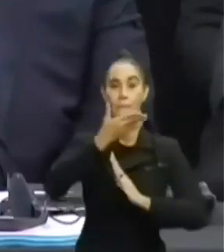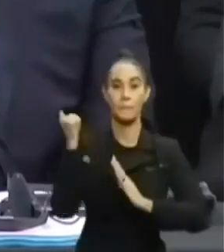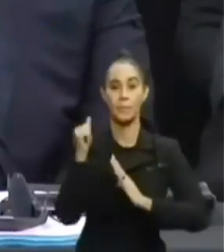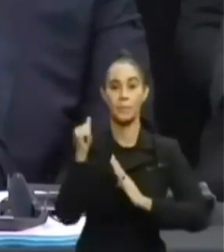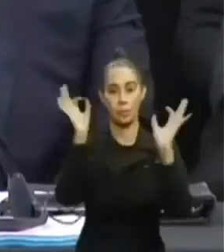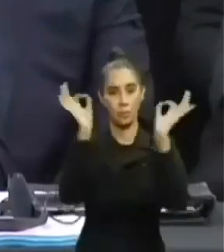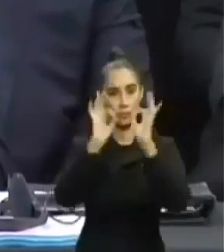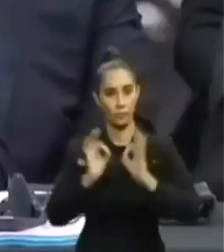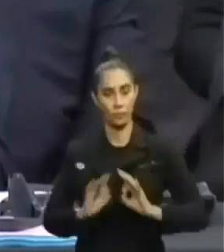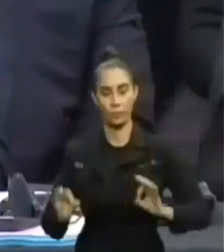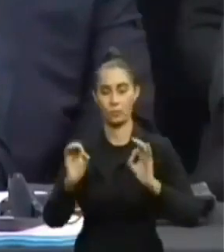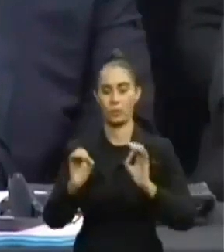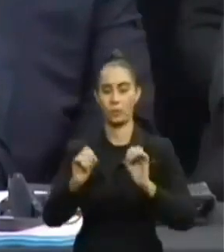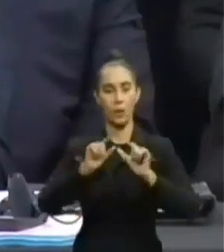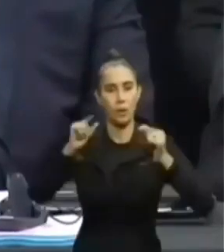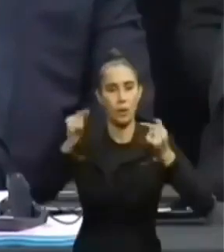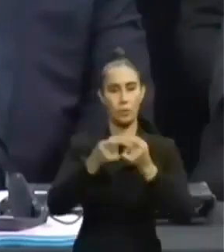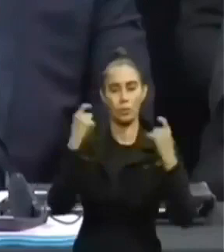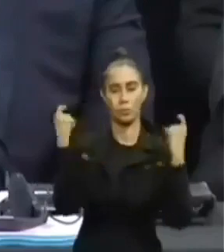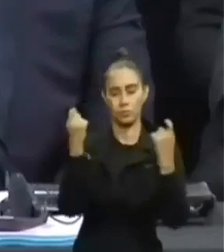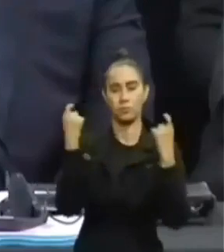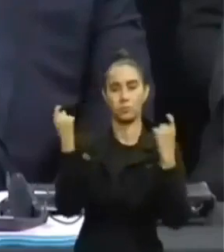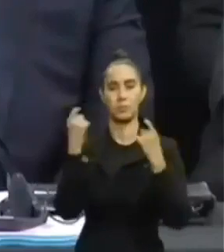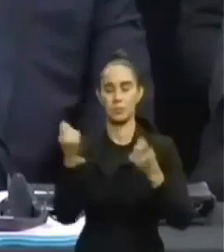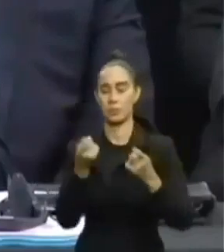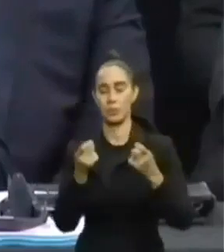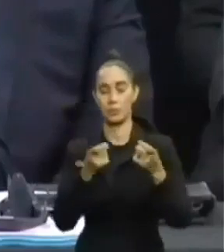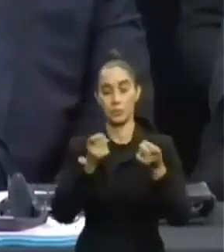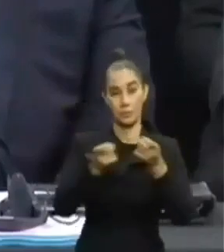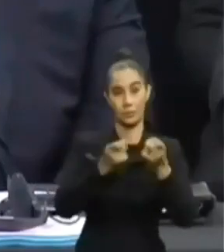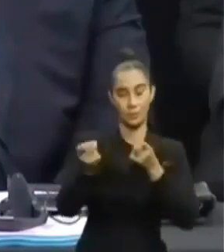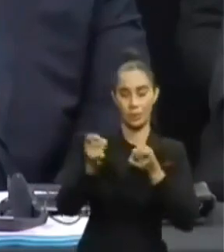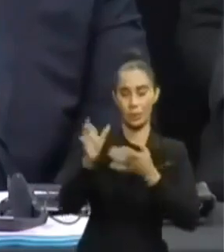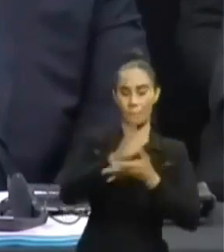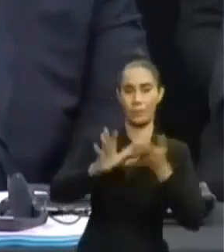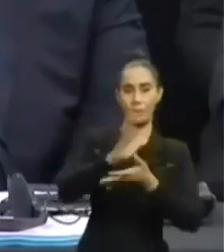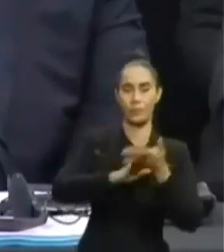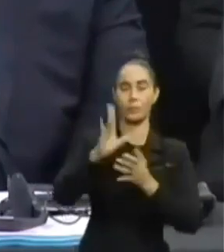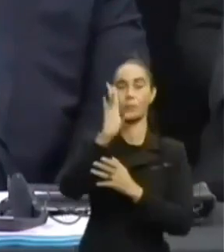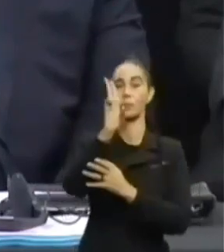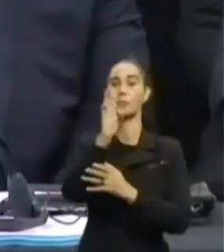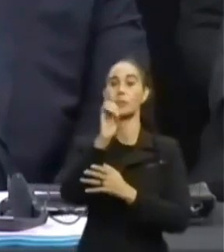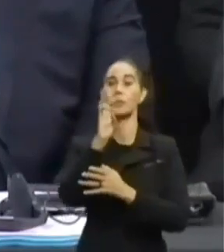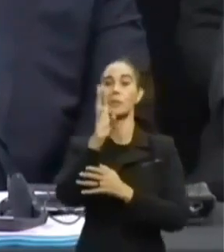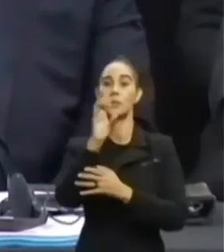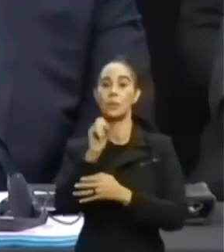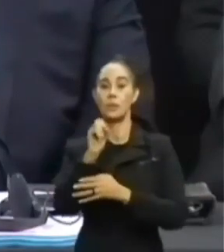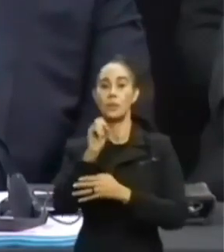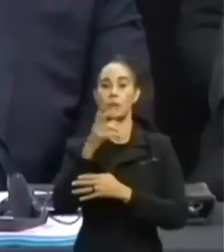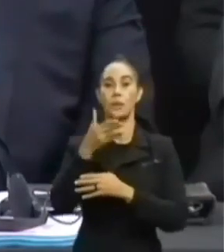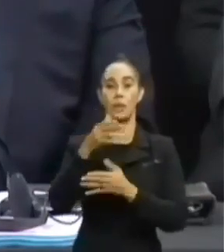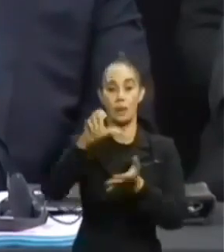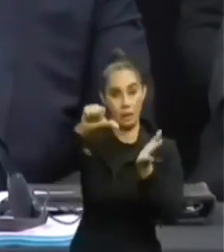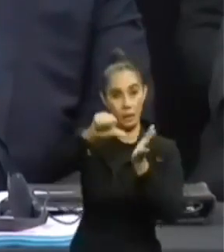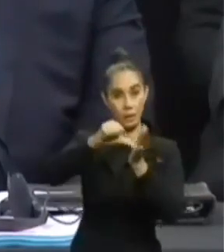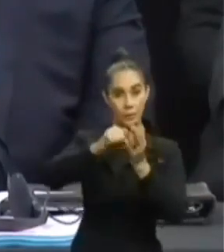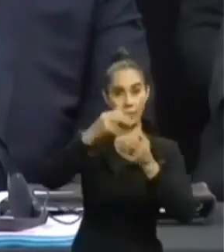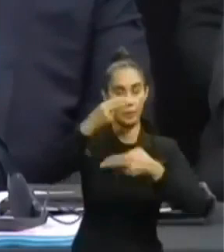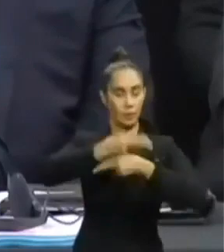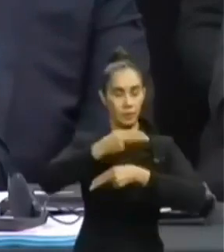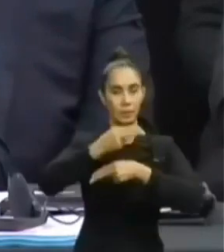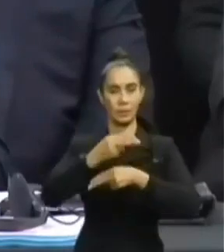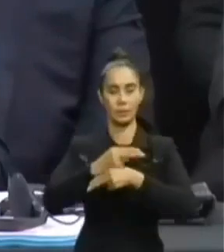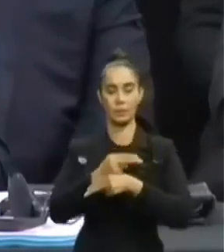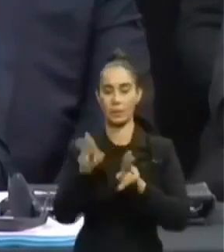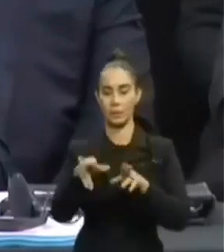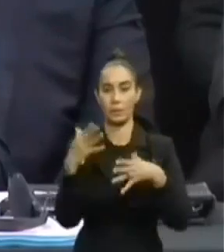las organizaciones criminales que hoy día controlan entre un 60 y un 70% de Puerto Príncipe y que siembran la